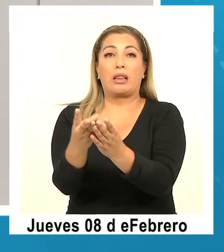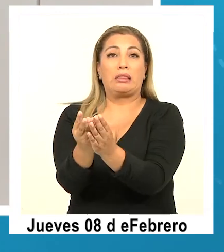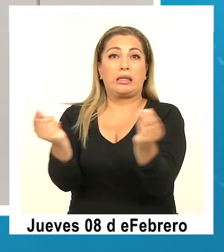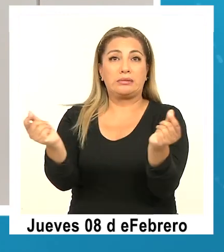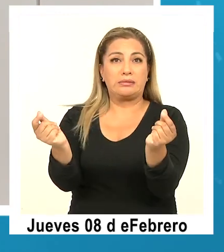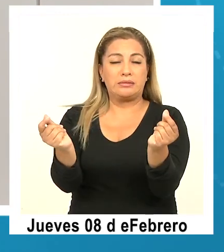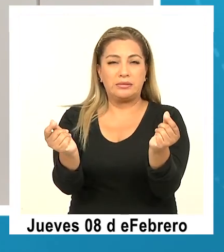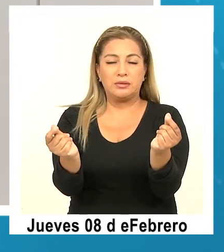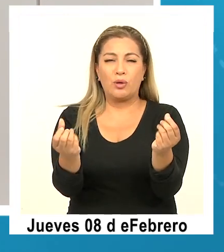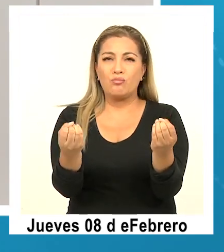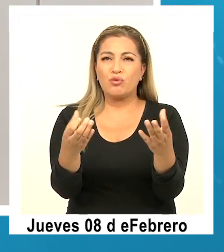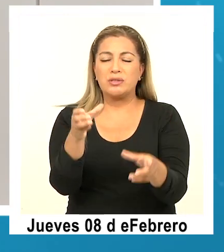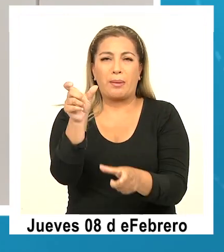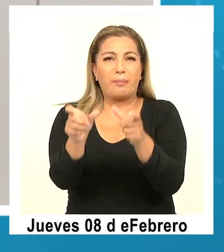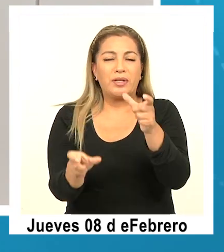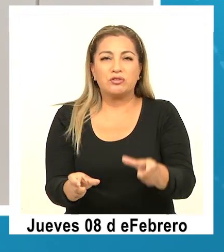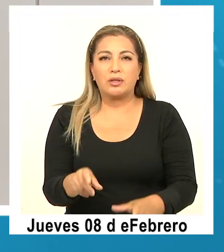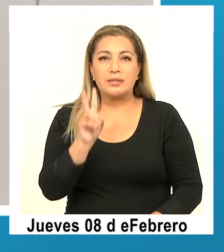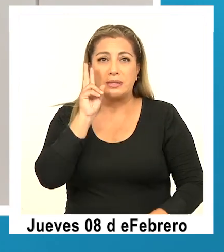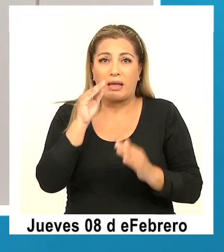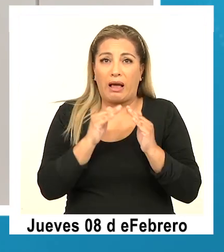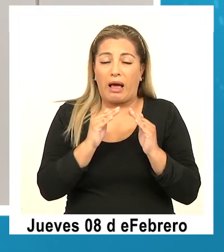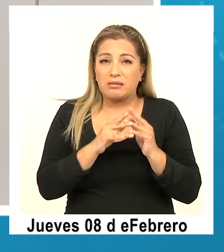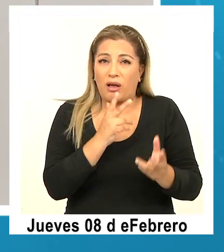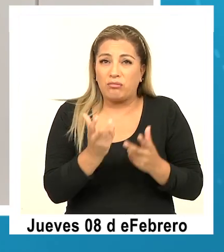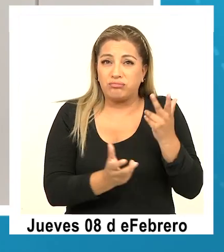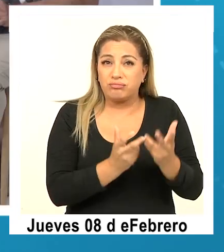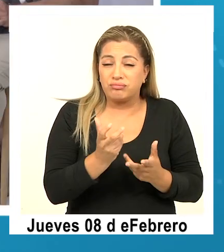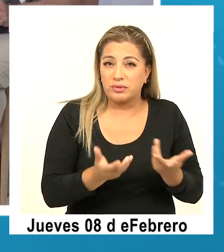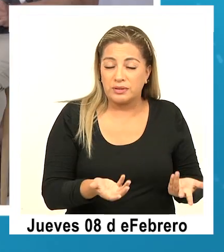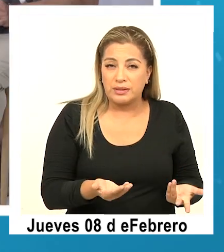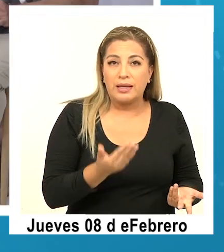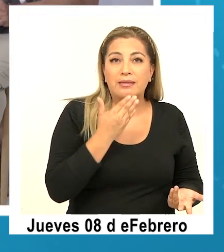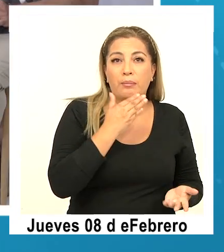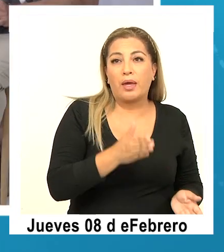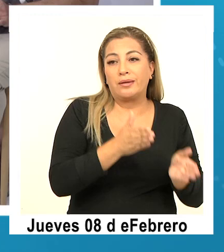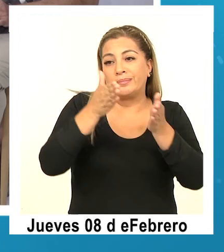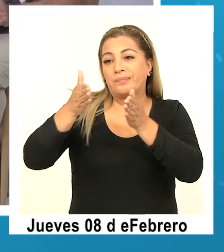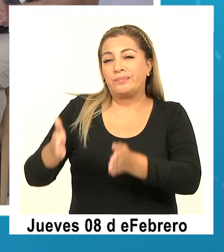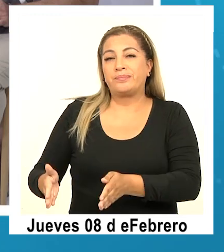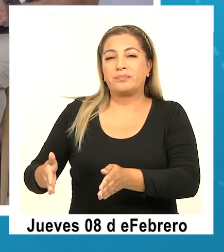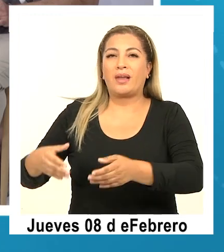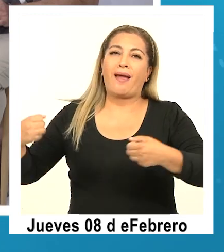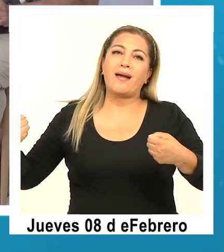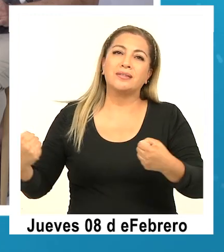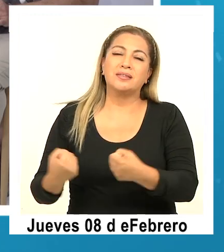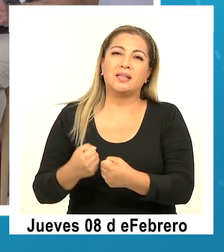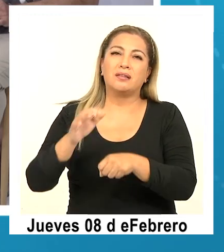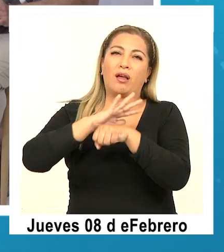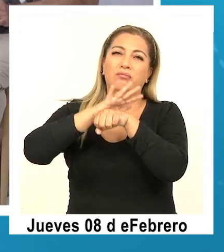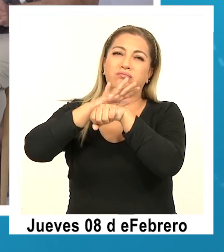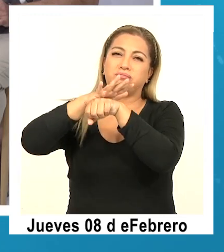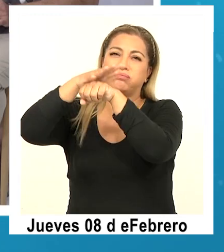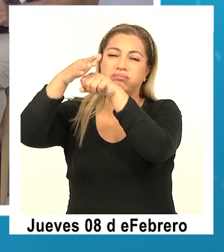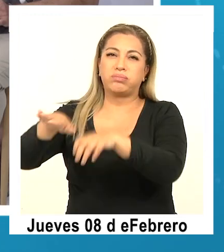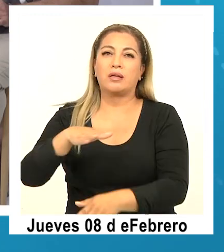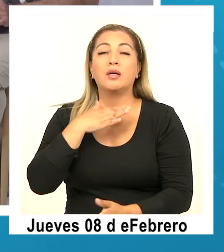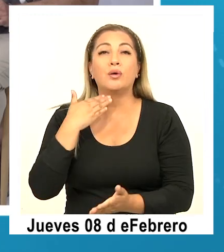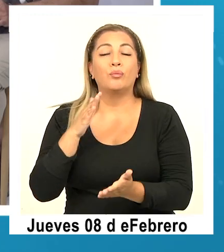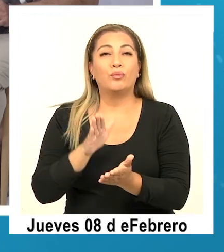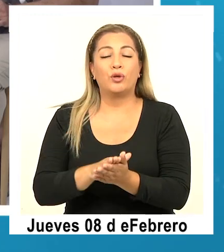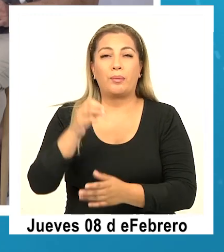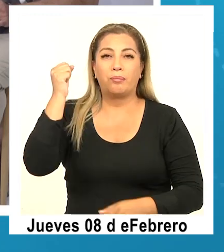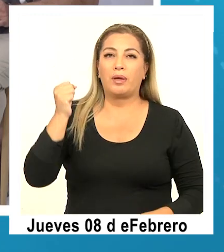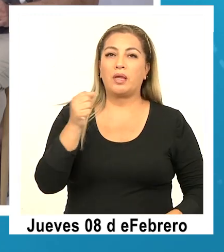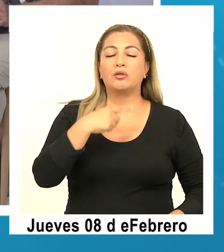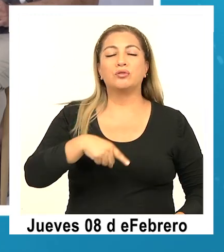con miles de personas que han quedado sin hogar. Unido a este accidente fatal del presidente Piñera, yo creo que como país tenemos